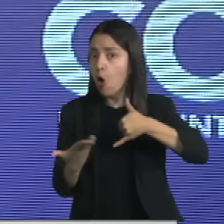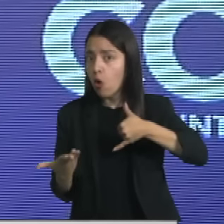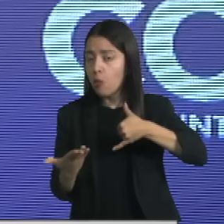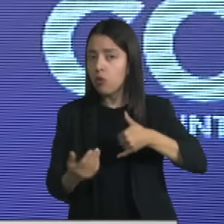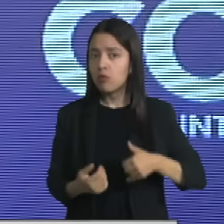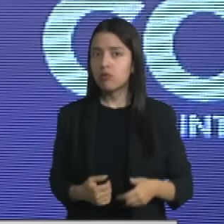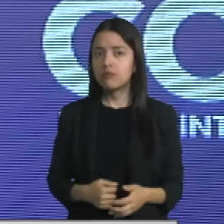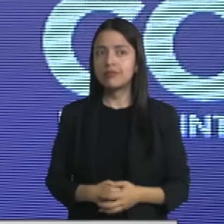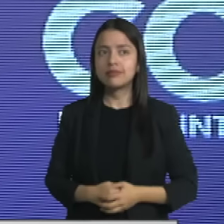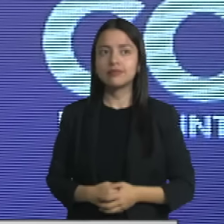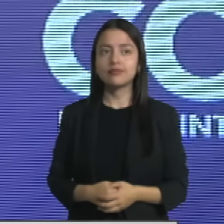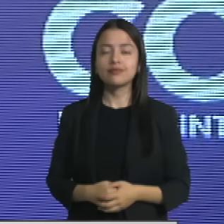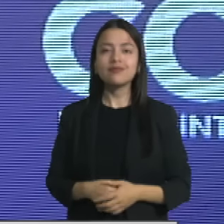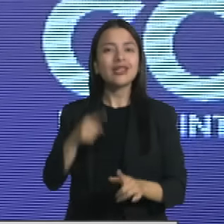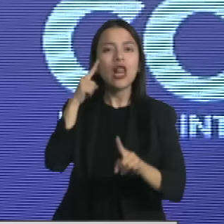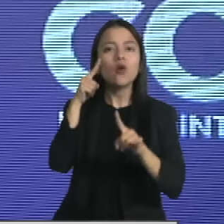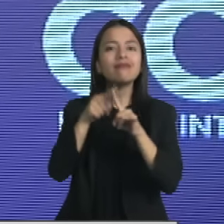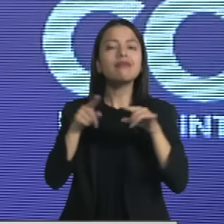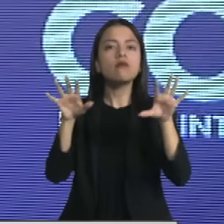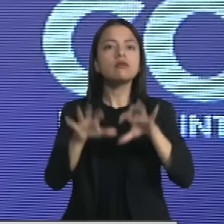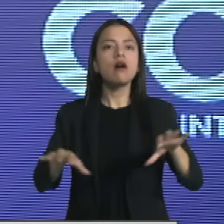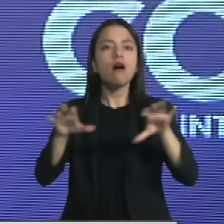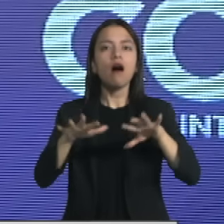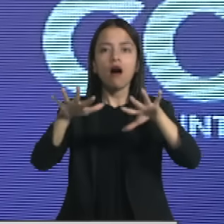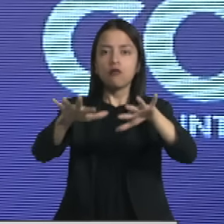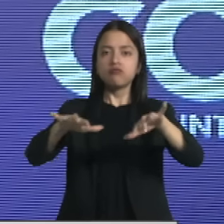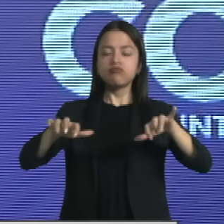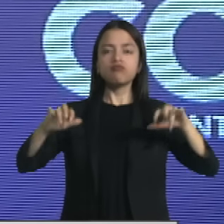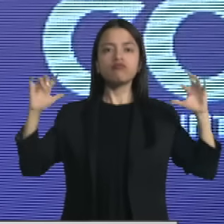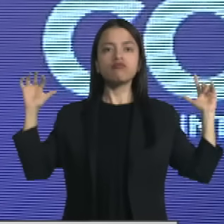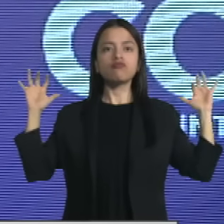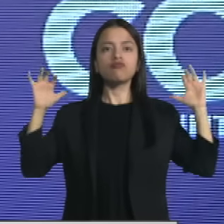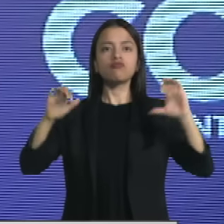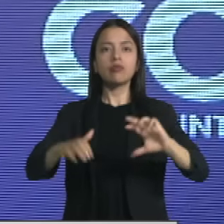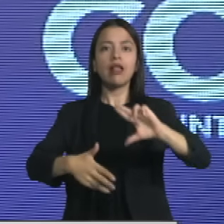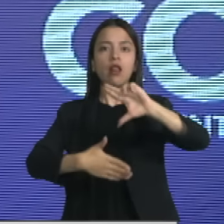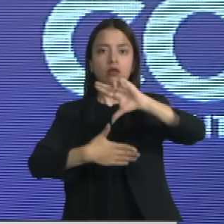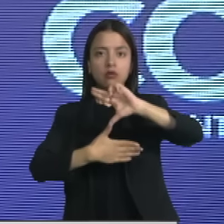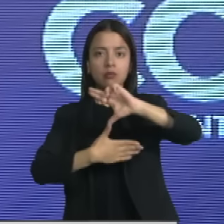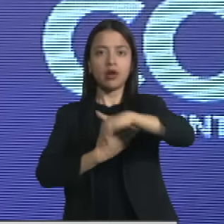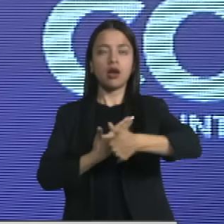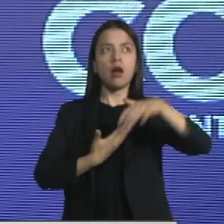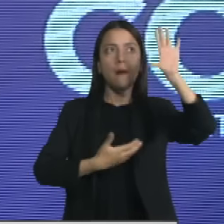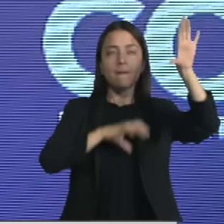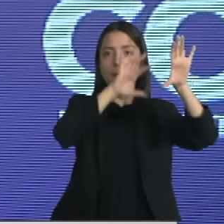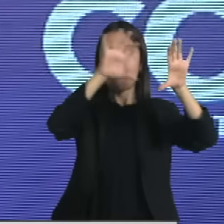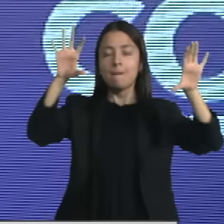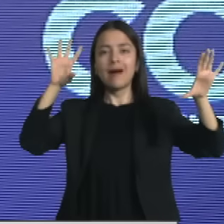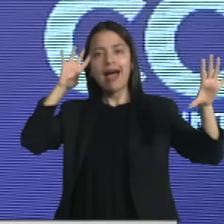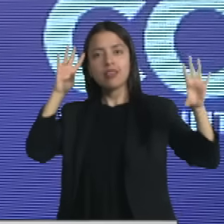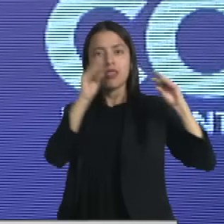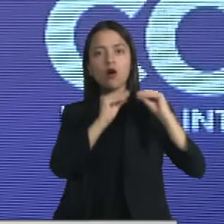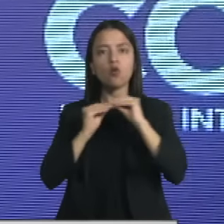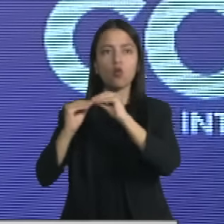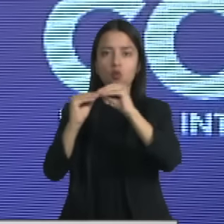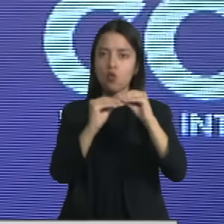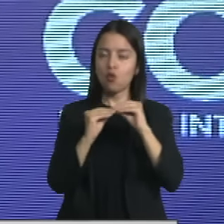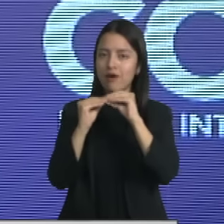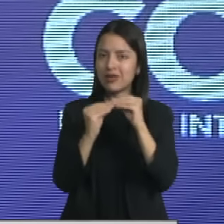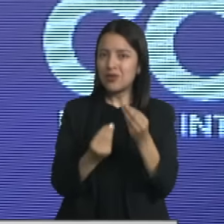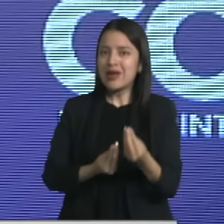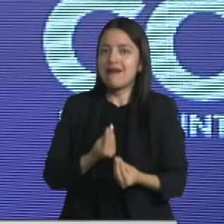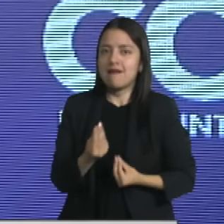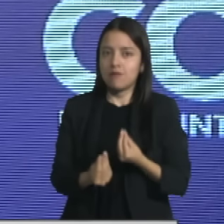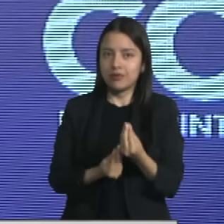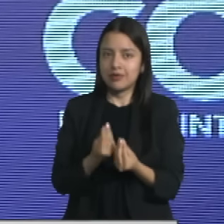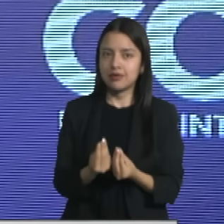El objetivo de esta cumbre es que los países latinoamericanos nos pongamos de acuerdo frente a